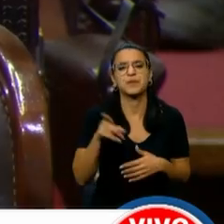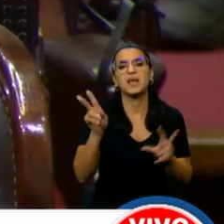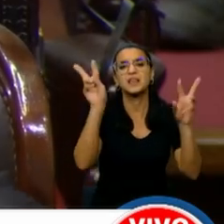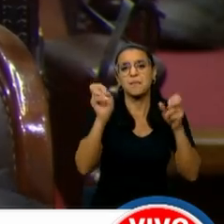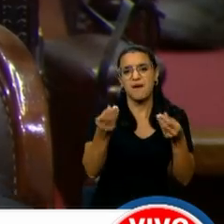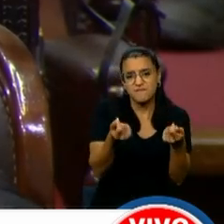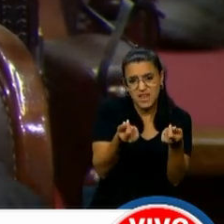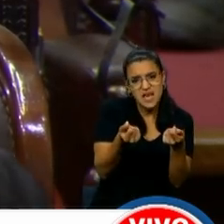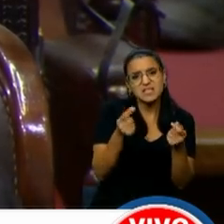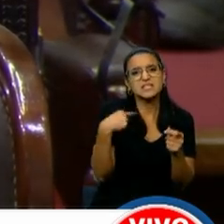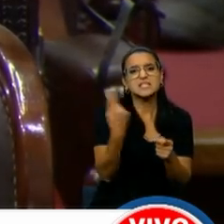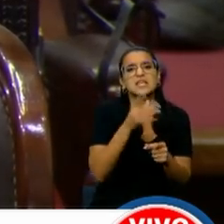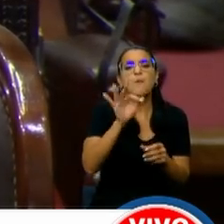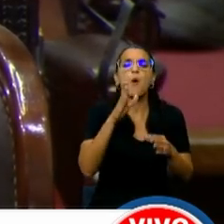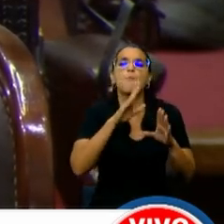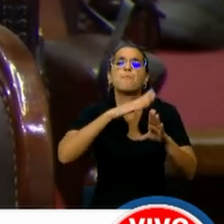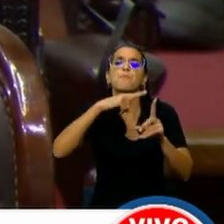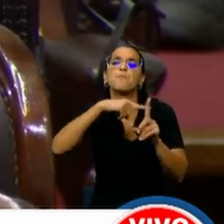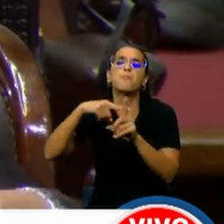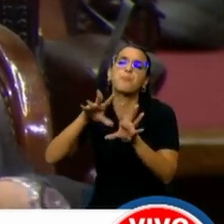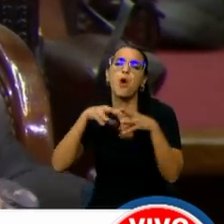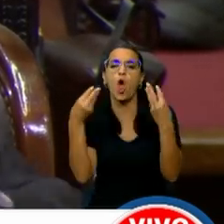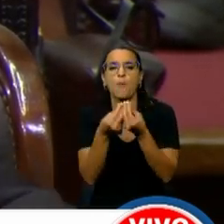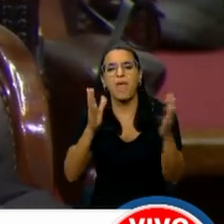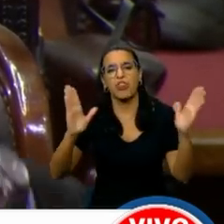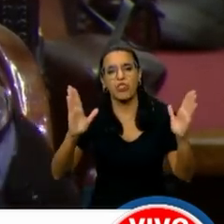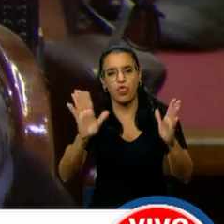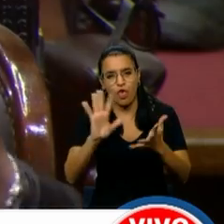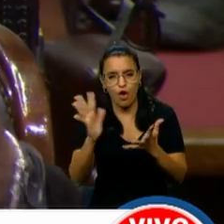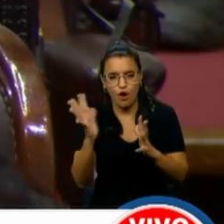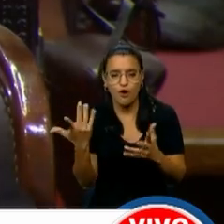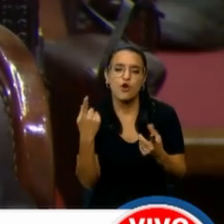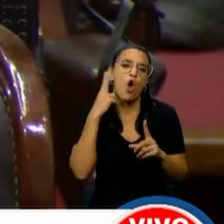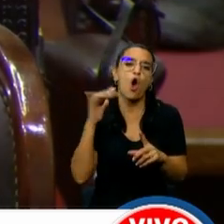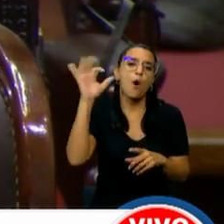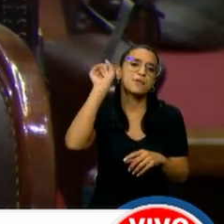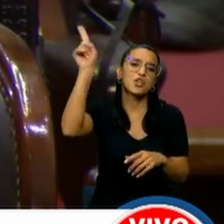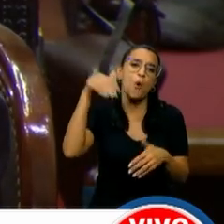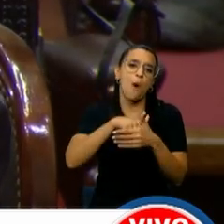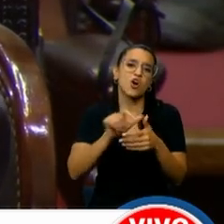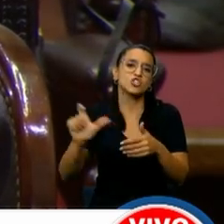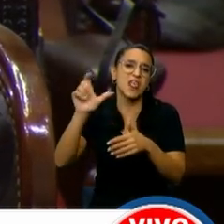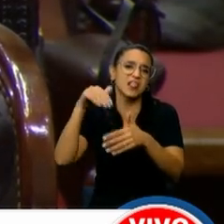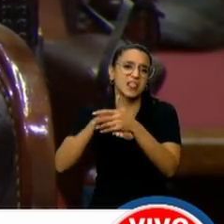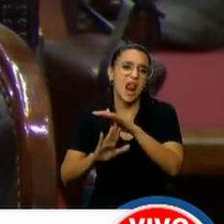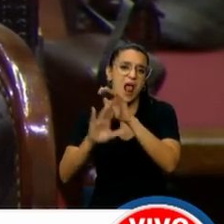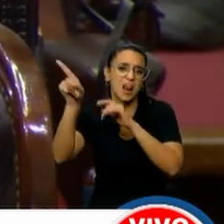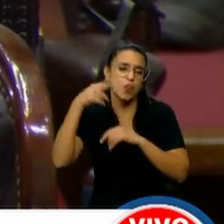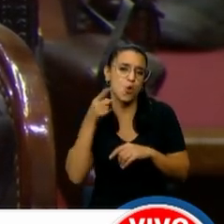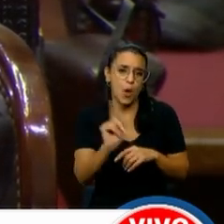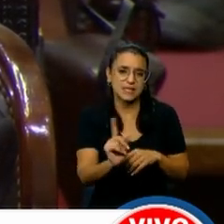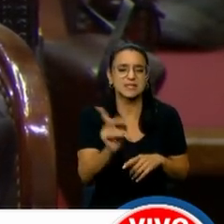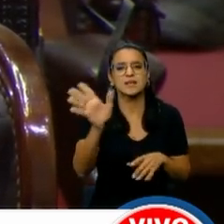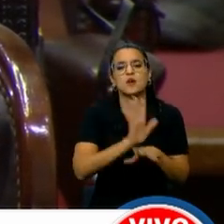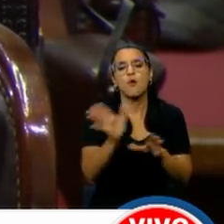el tema financiero sabemos que es un promedio el relevamiento espectativa de mercado que no es la opinión del banco central de la república argentina sino que es